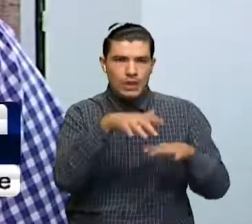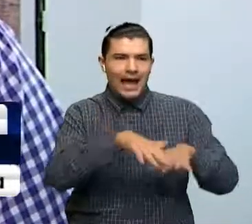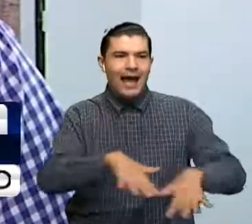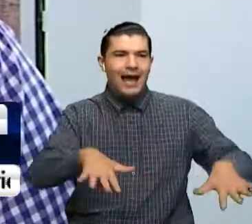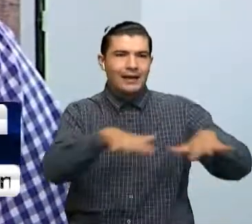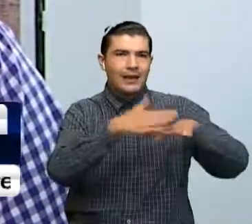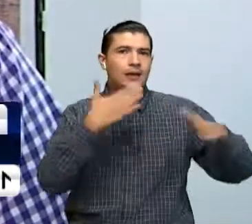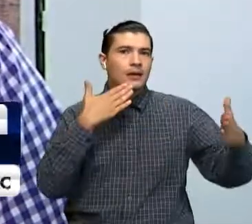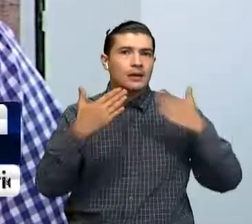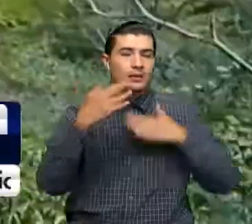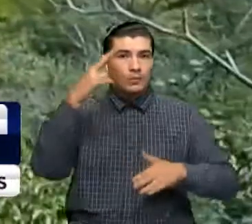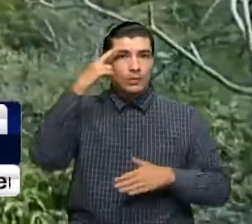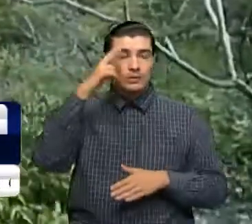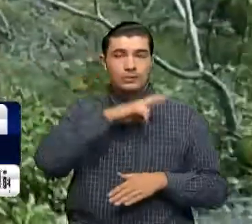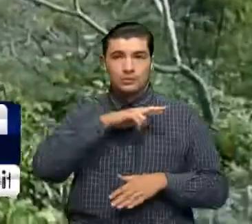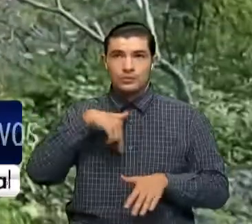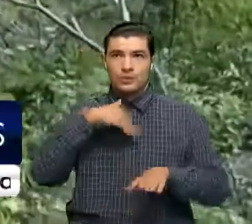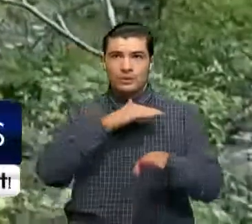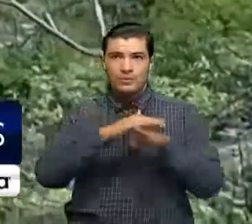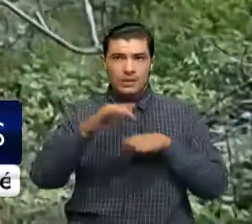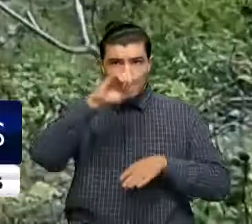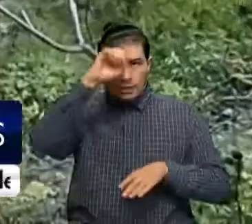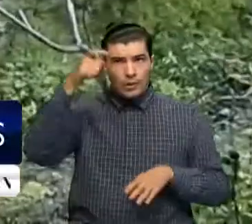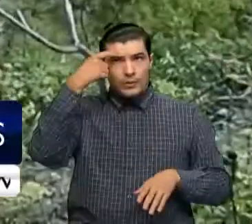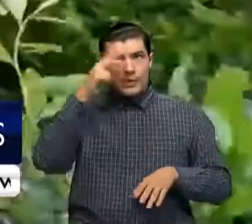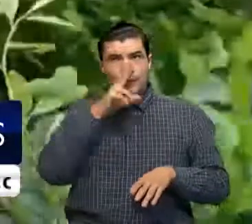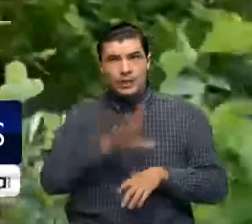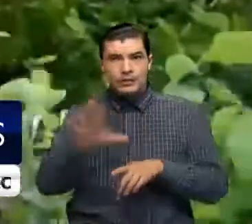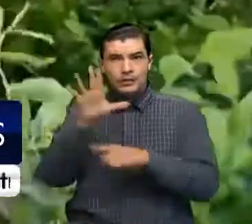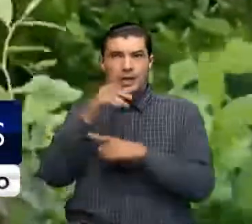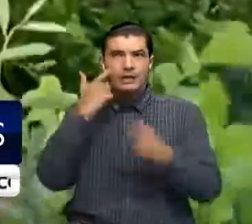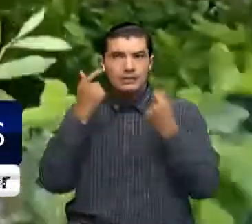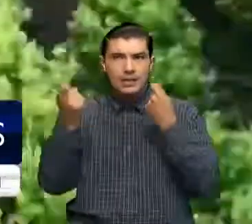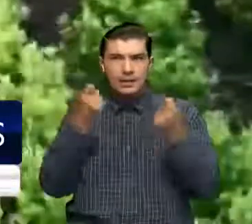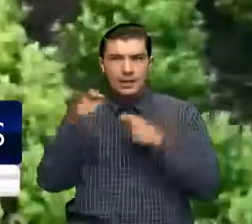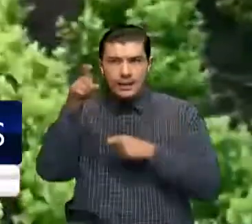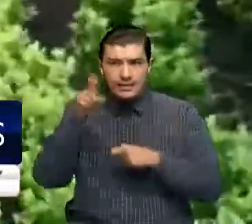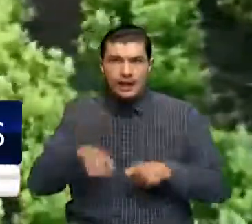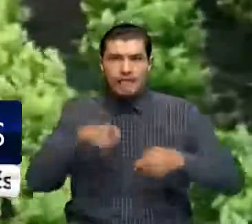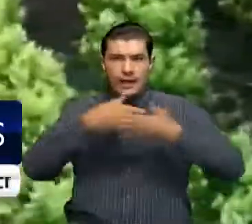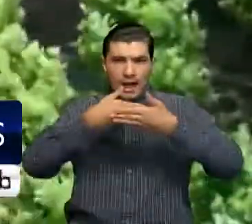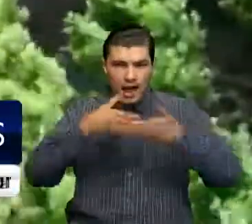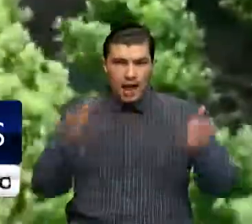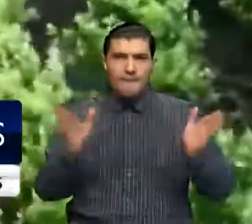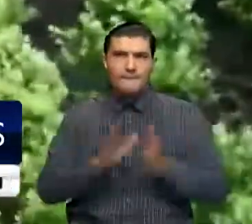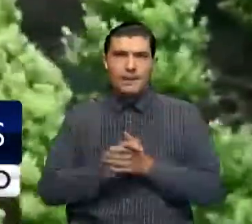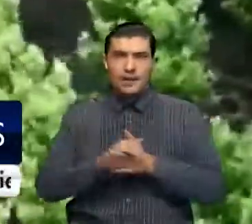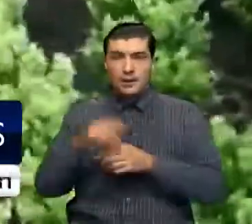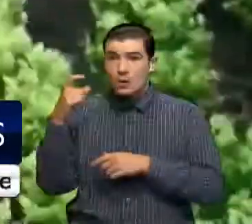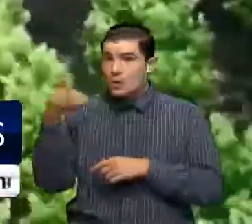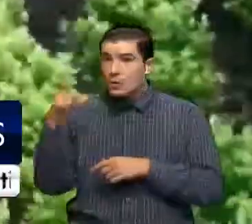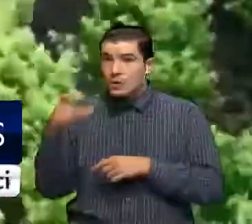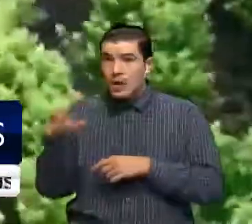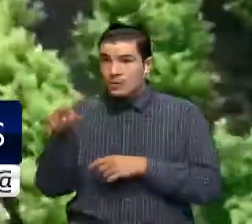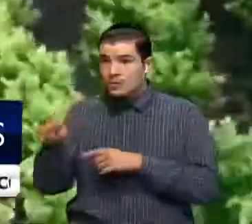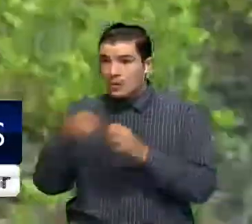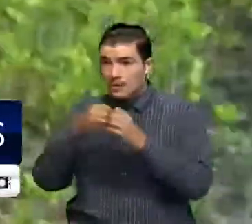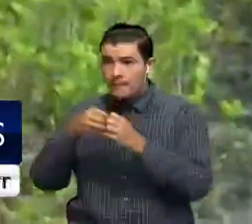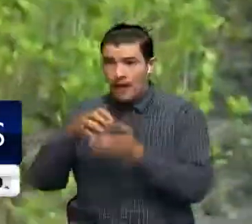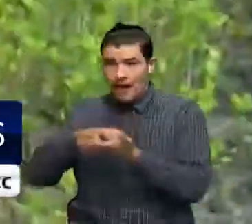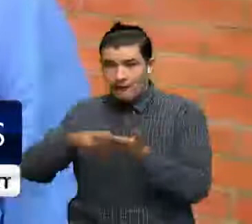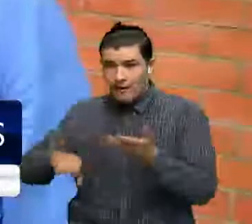manera pues estamos haciendo la invitación al gobierno nacional que la estrategia debe ampliarse muy lamentable que cúcuta hubiera quedado por fuera de este programa de